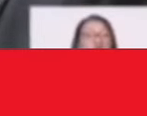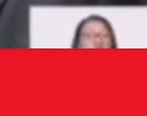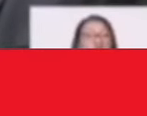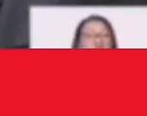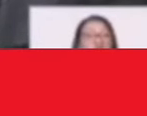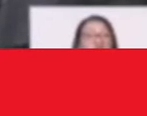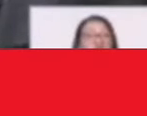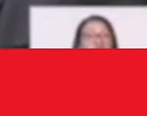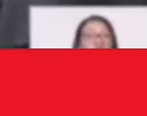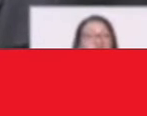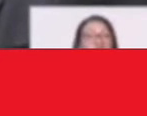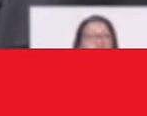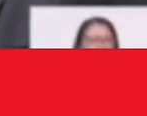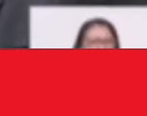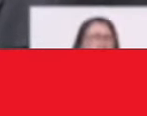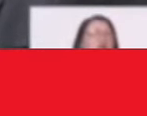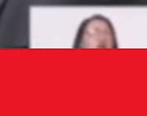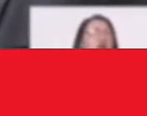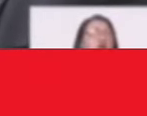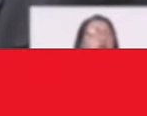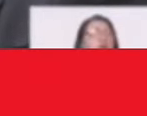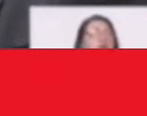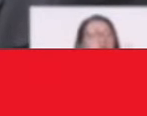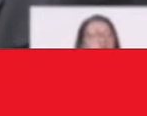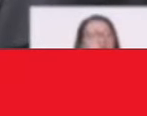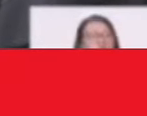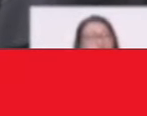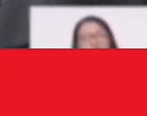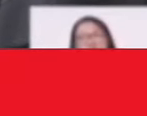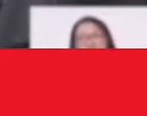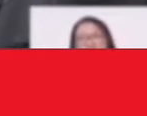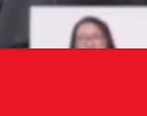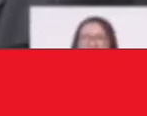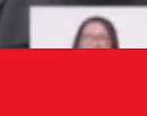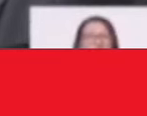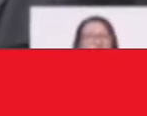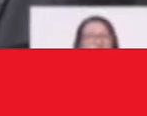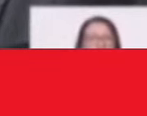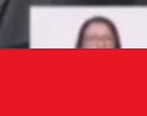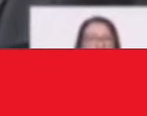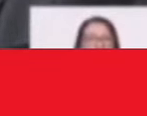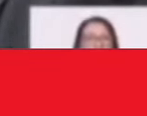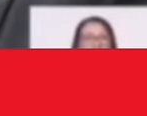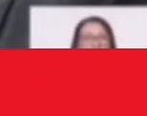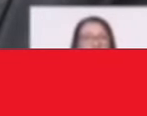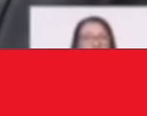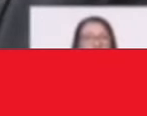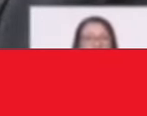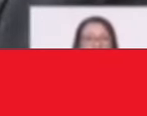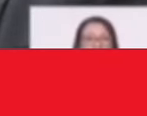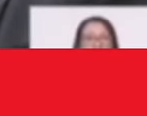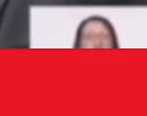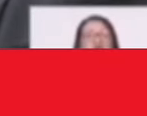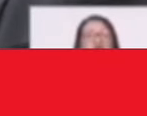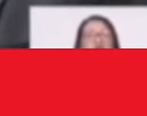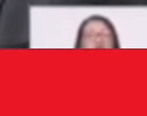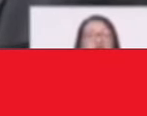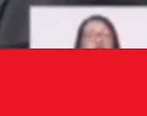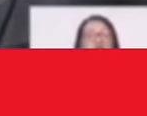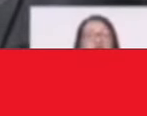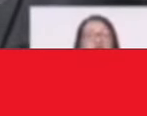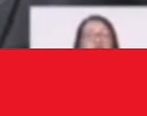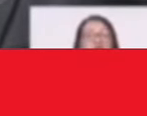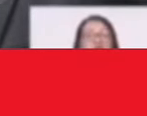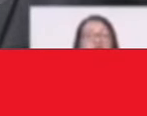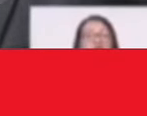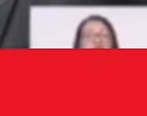interpretativo? ¿Puede el Congreso de la República destituir a todos los integrantes de un órgano constitucional autónomo por